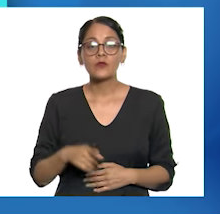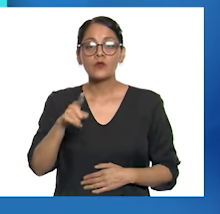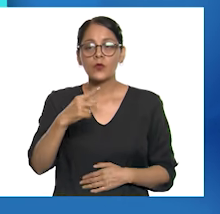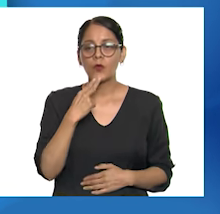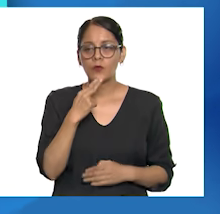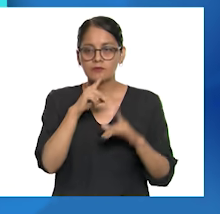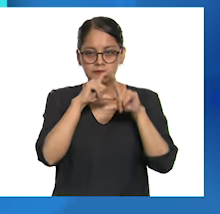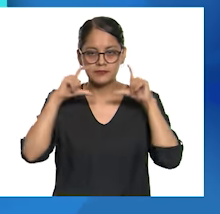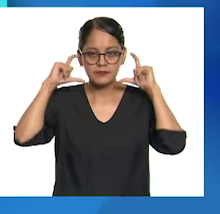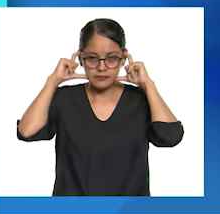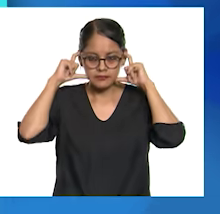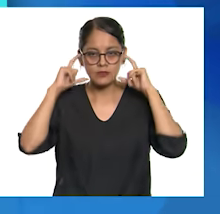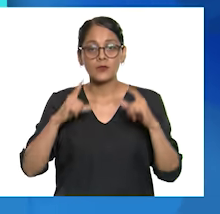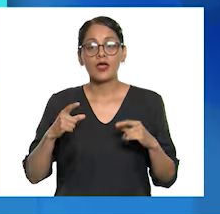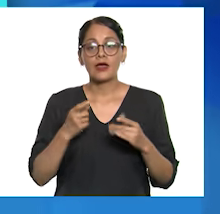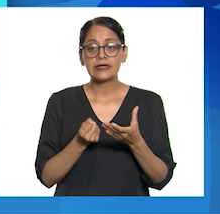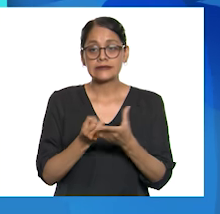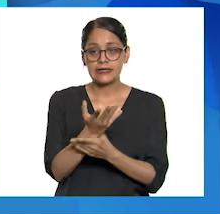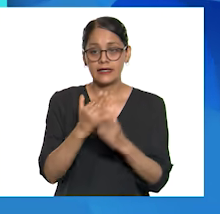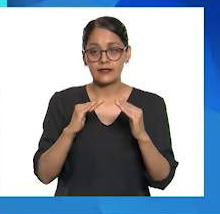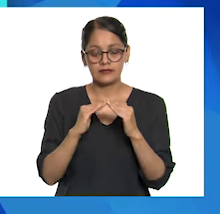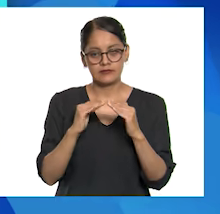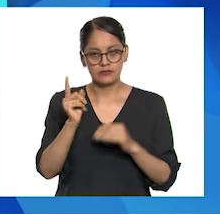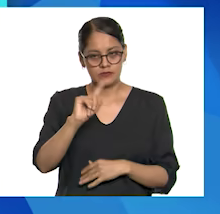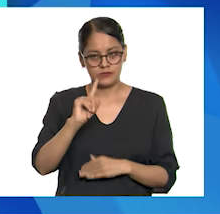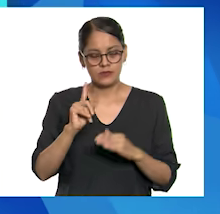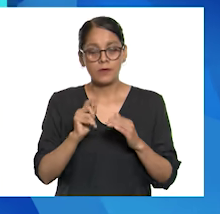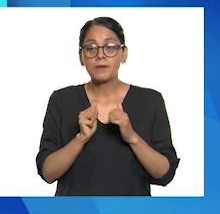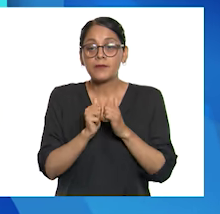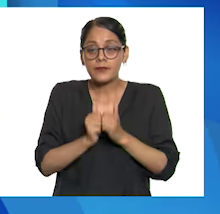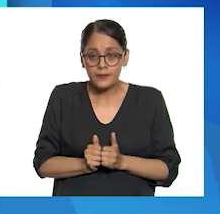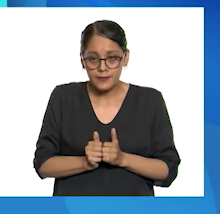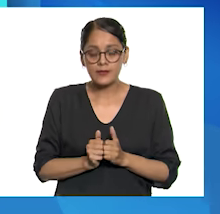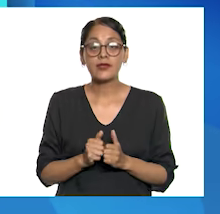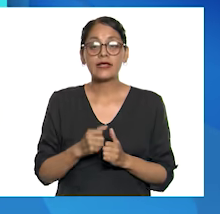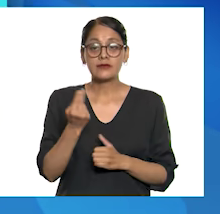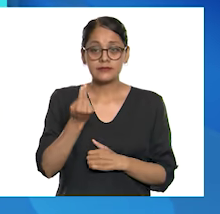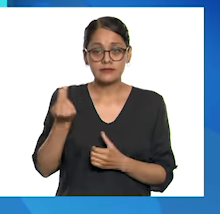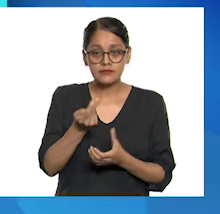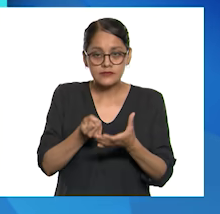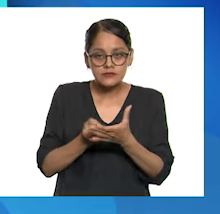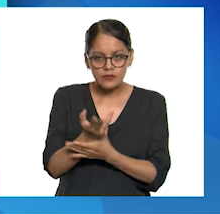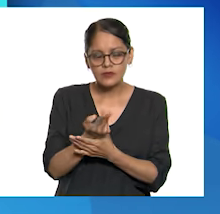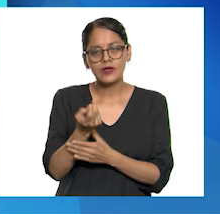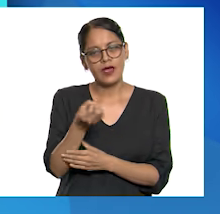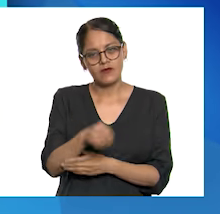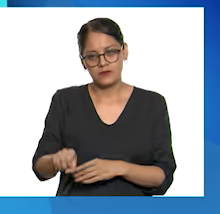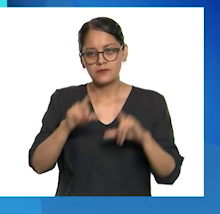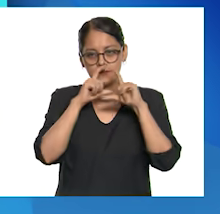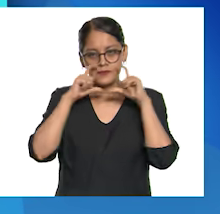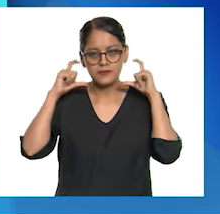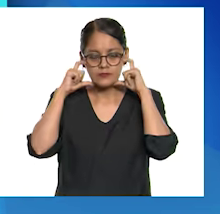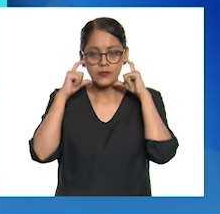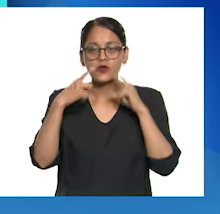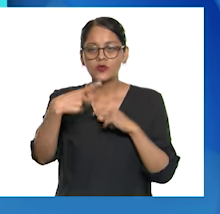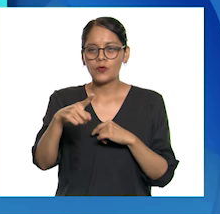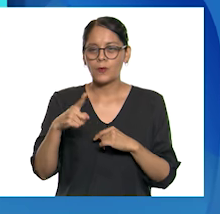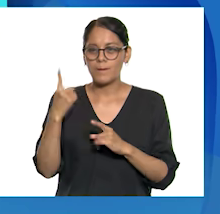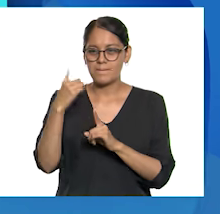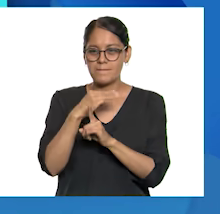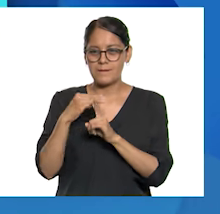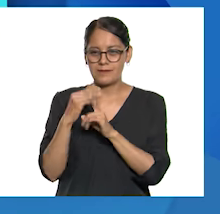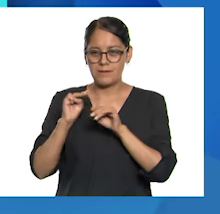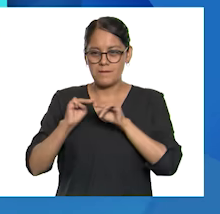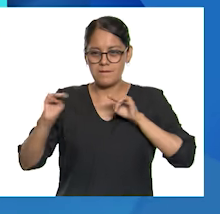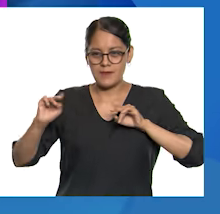Utiliza cubrebocas. No salgas de casa. Si tienes que hacerlo, recuerda que es obligatorio utilizarlo. Mantén una distancia mínima de un